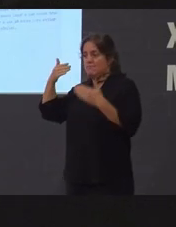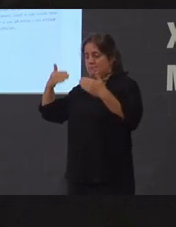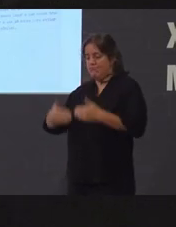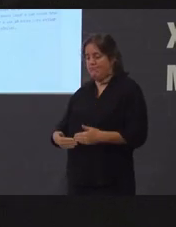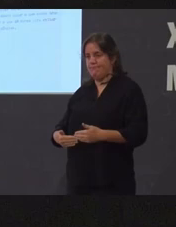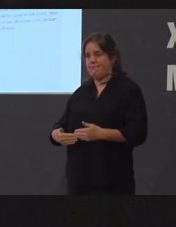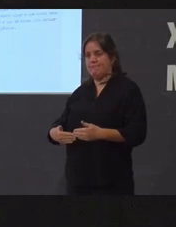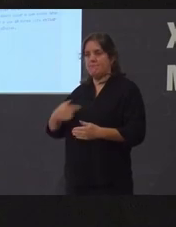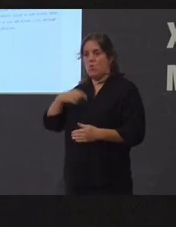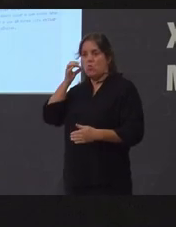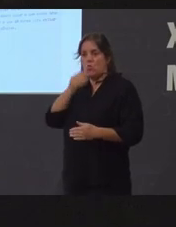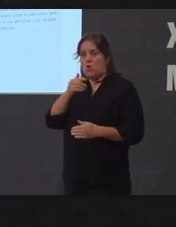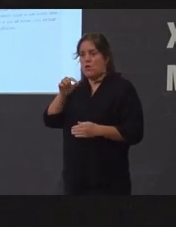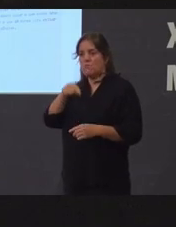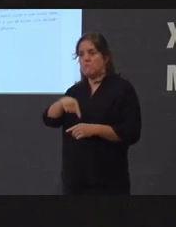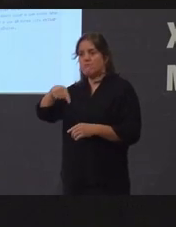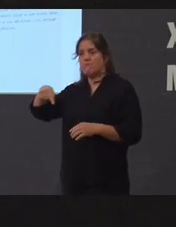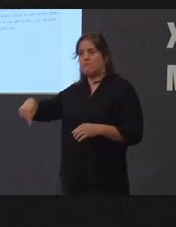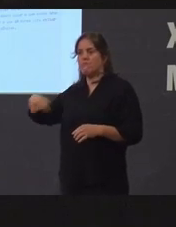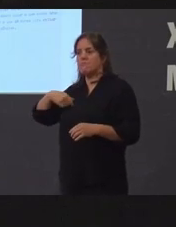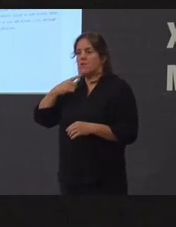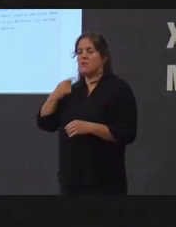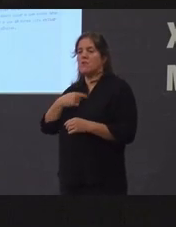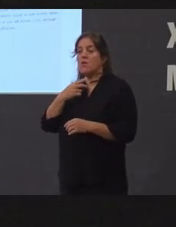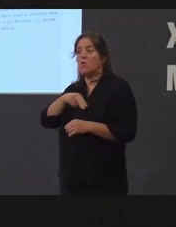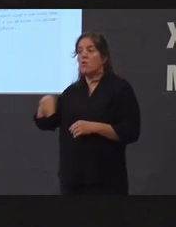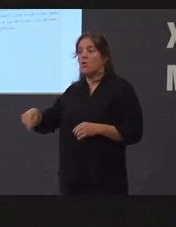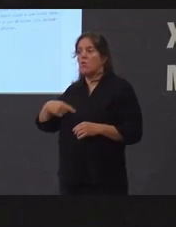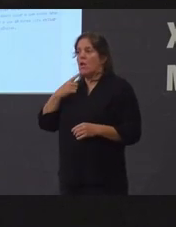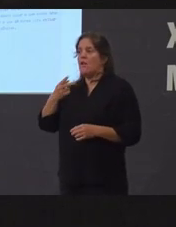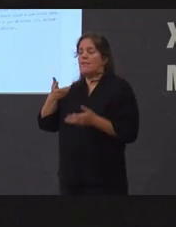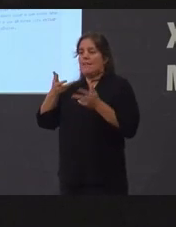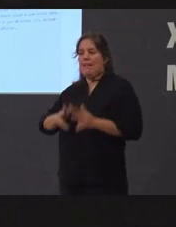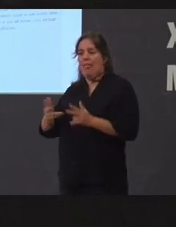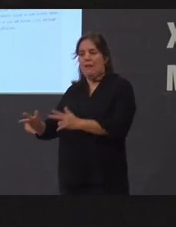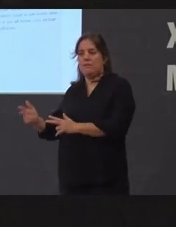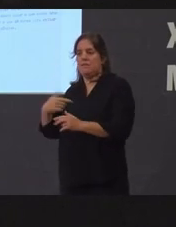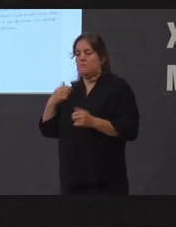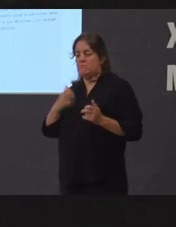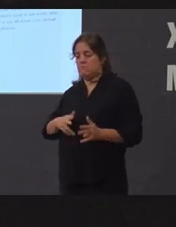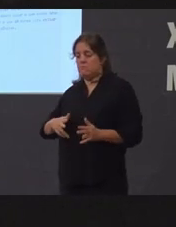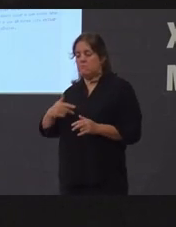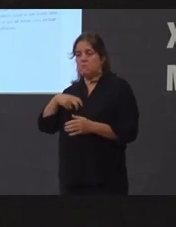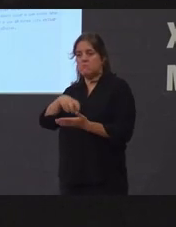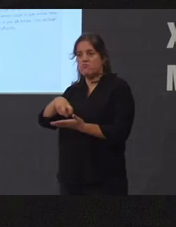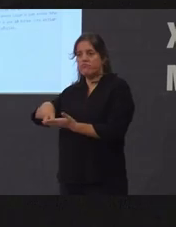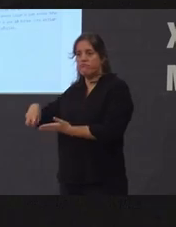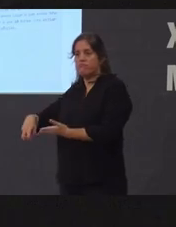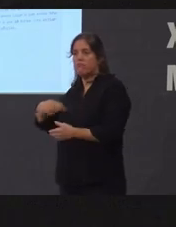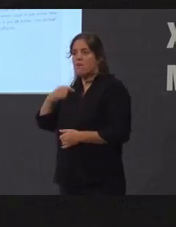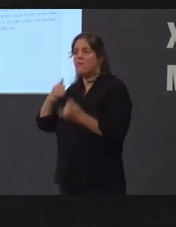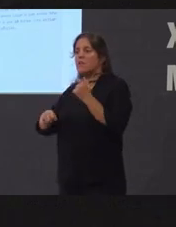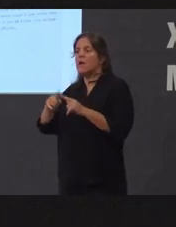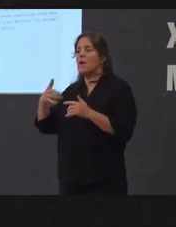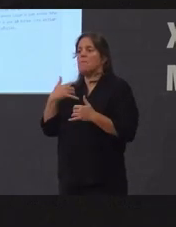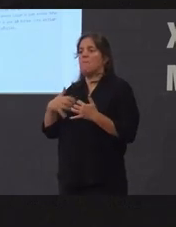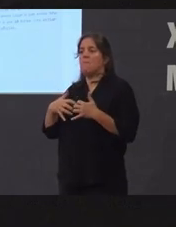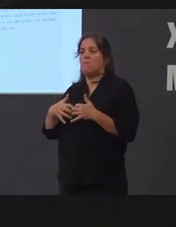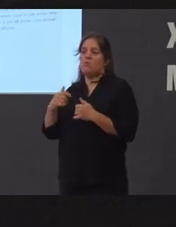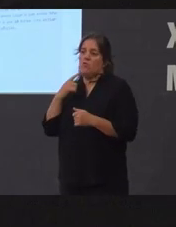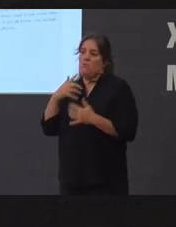pasar. Están ali tiradas e negan a levantalas hasta que as arrastran polo chan e consiguen sacalas de diante da propia maquinaria.